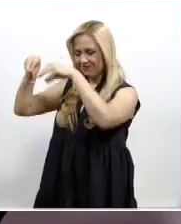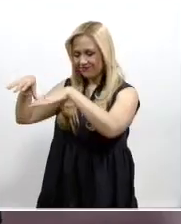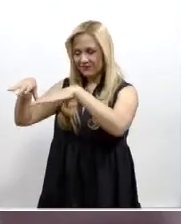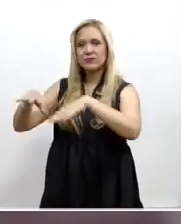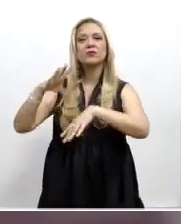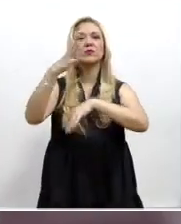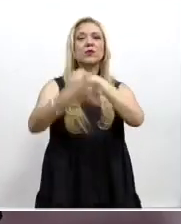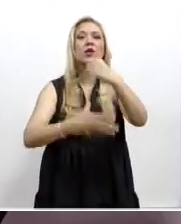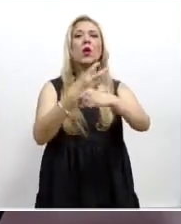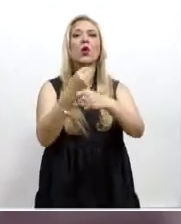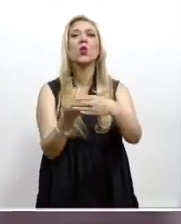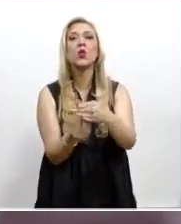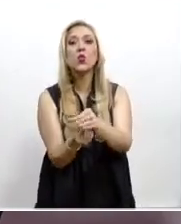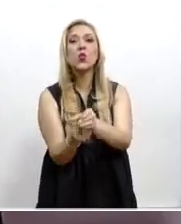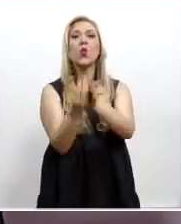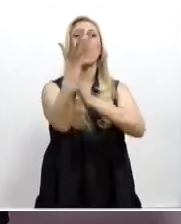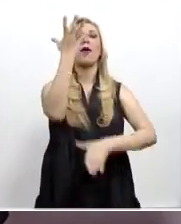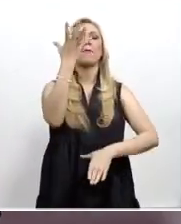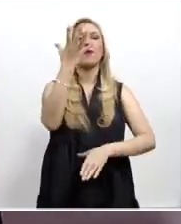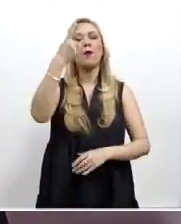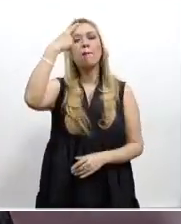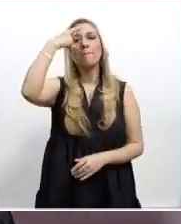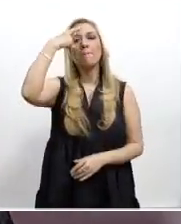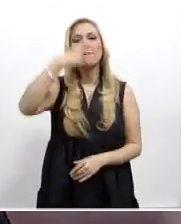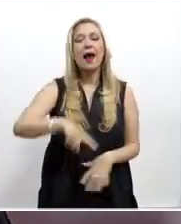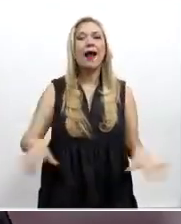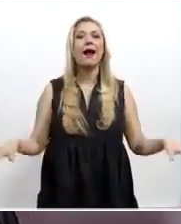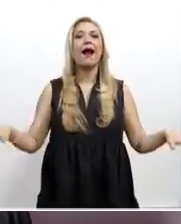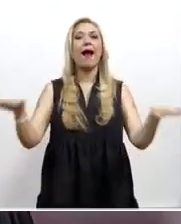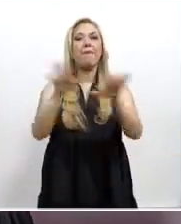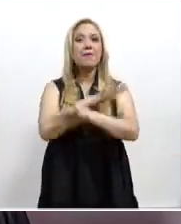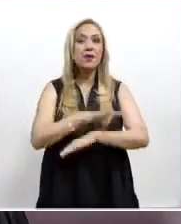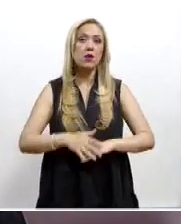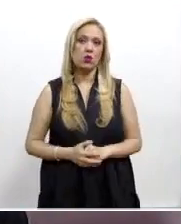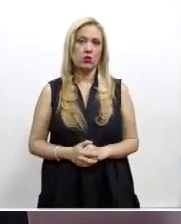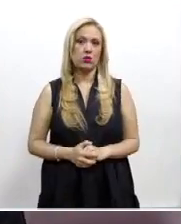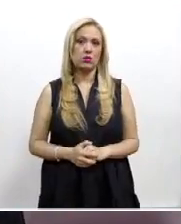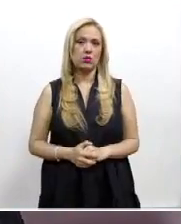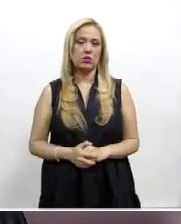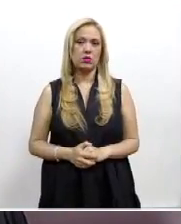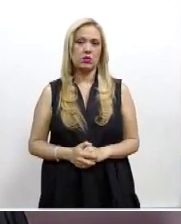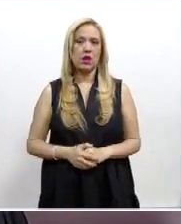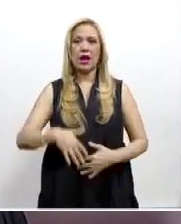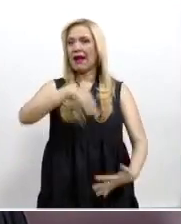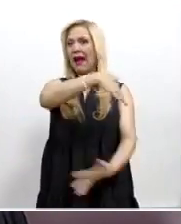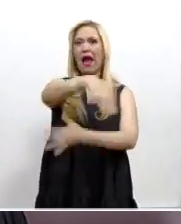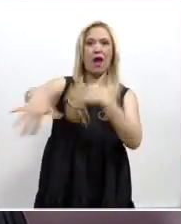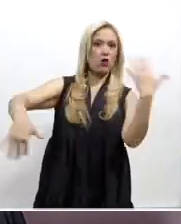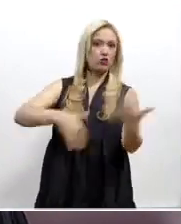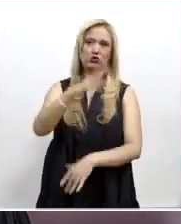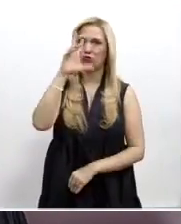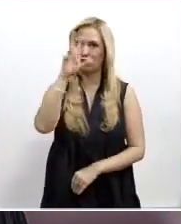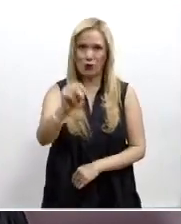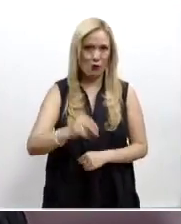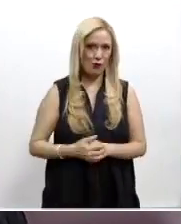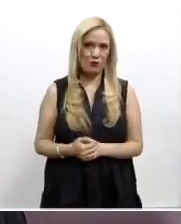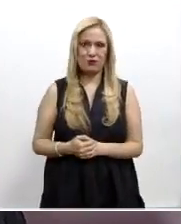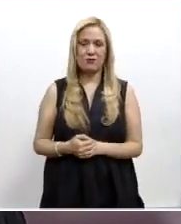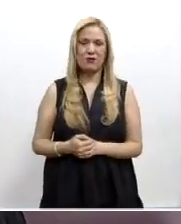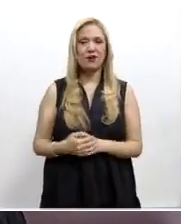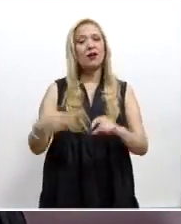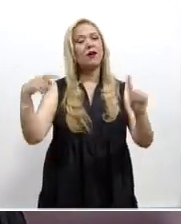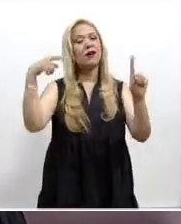construir algo nuevo que soporte el cambio, no que genere un caos. Entonces, yo creo que la